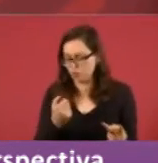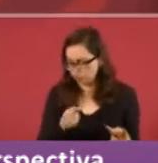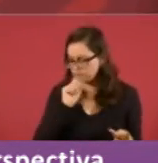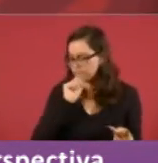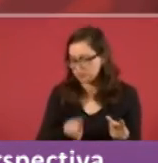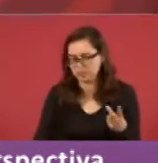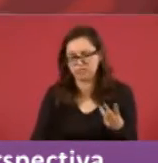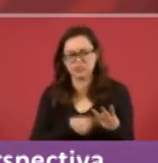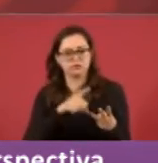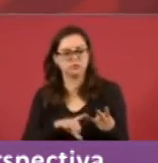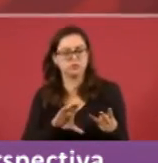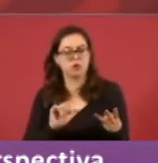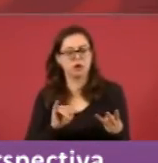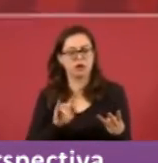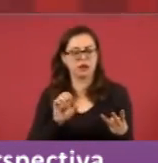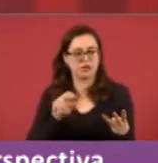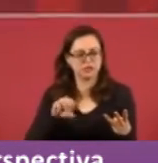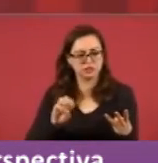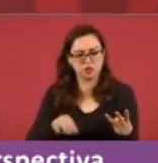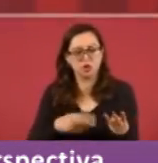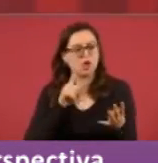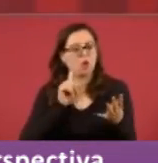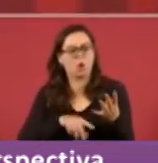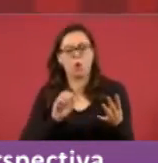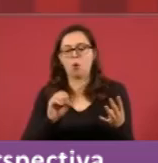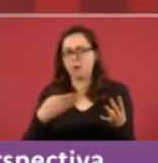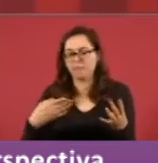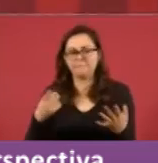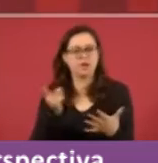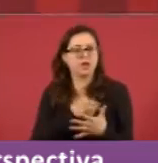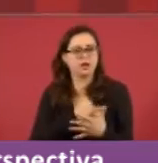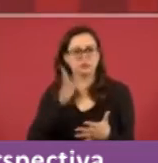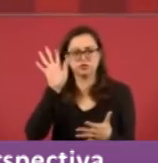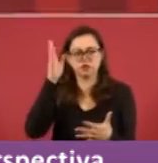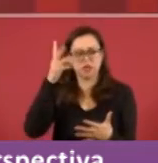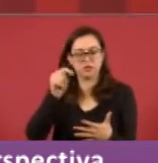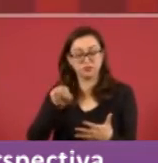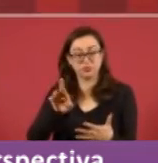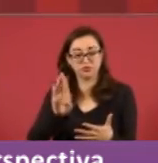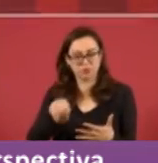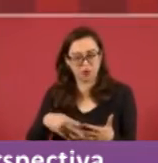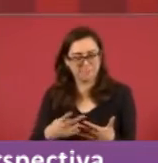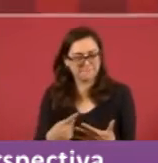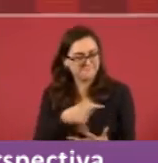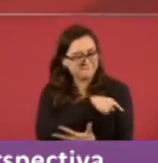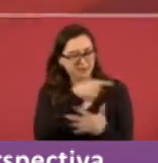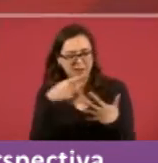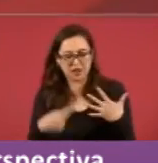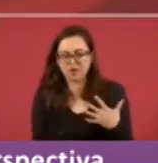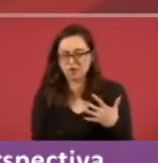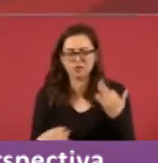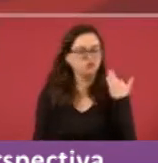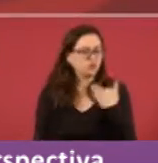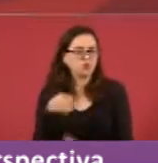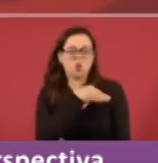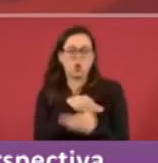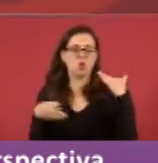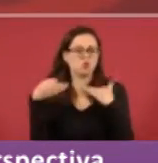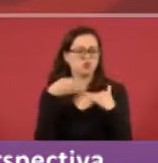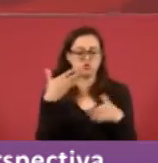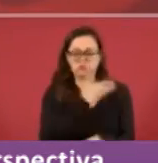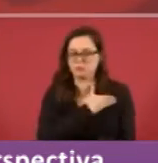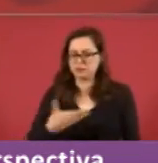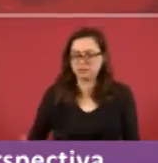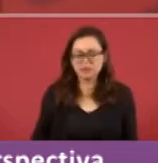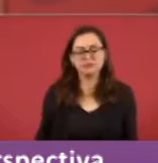una perspectiva continental. Durante su conferencia destacó particularmente la actitud de la secretaria de Comercio, Gina Raimondo, quien fue muy propositiva e